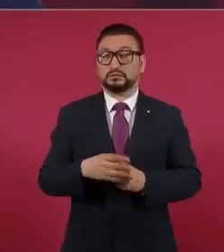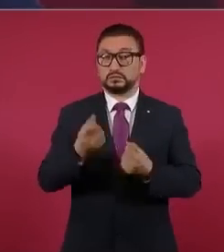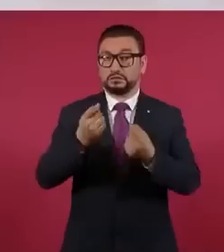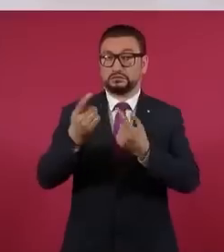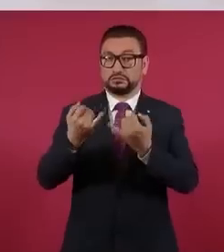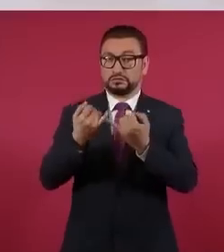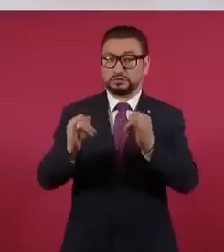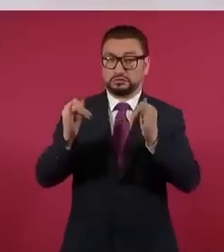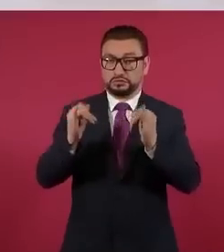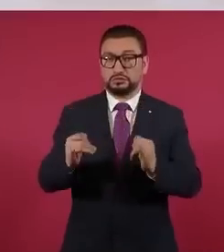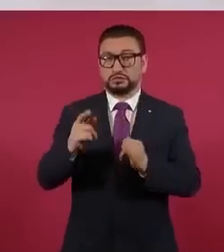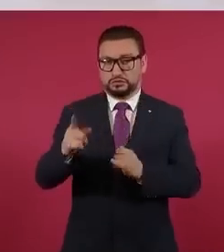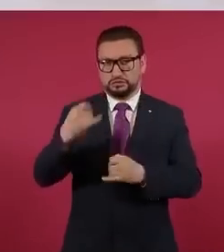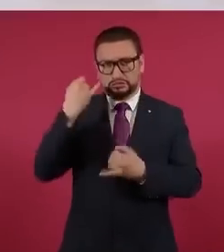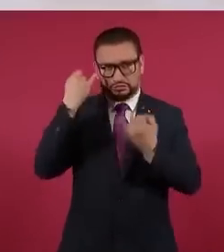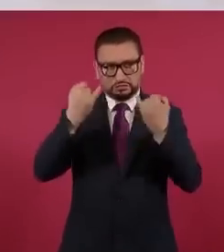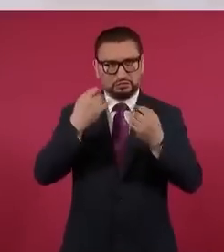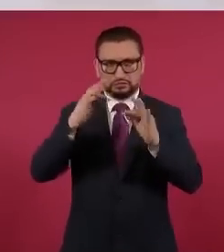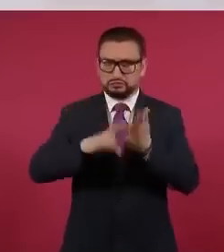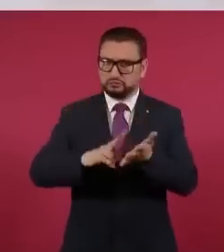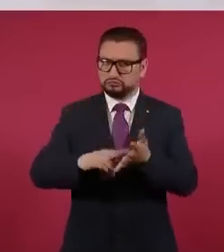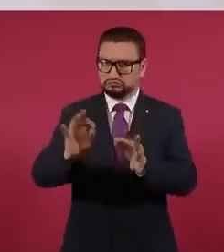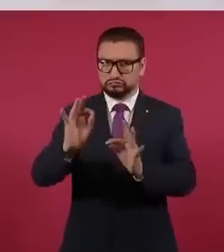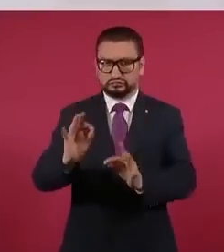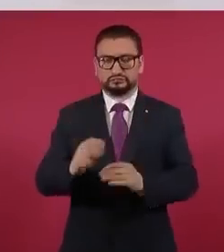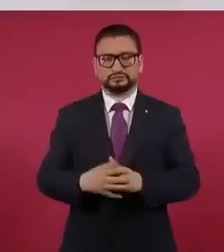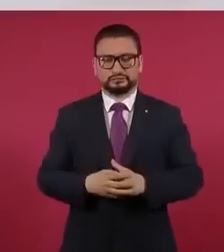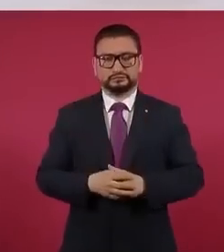independientes y con ideales y principios.